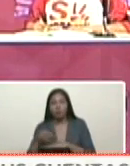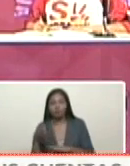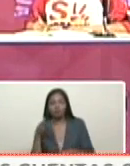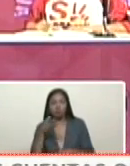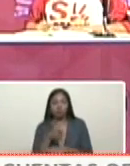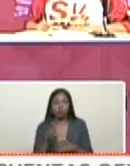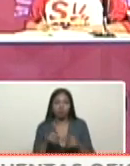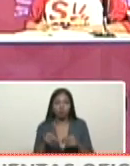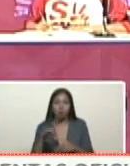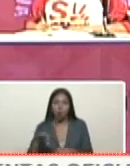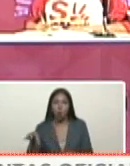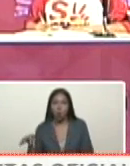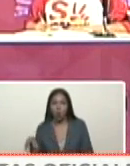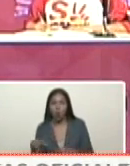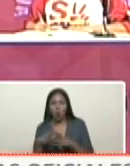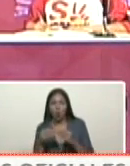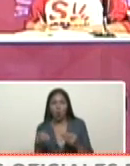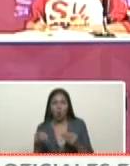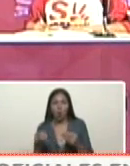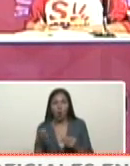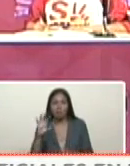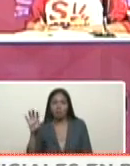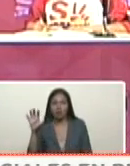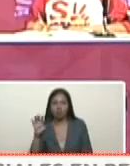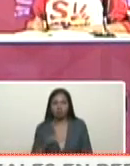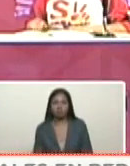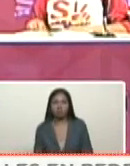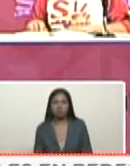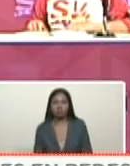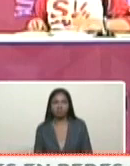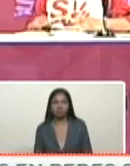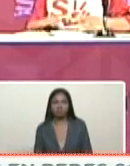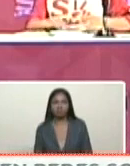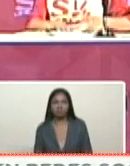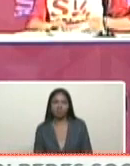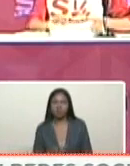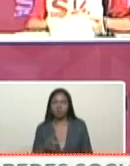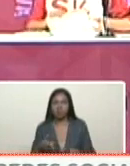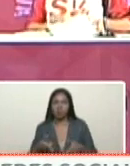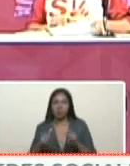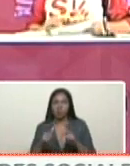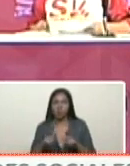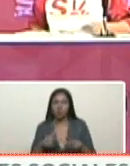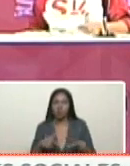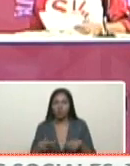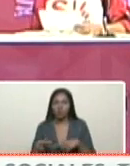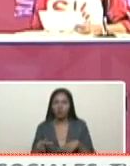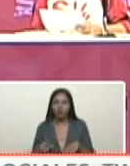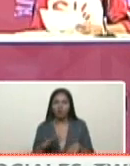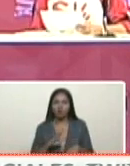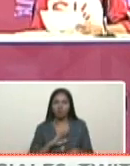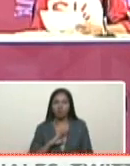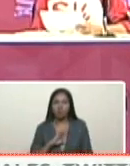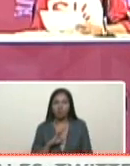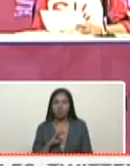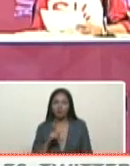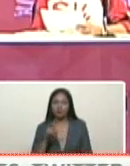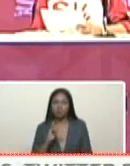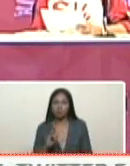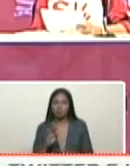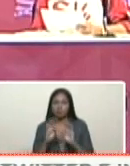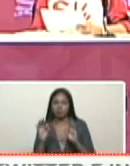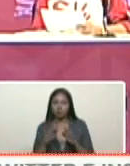país y todo el país ya con la cartografía establecida y las